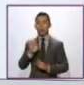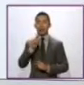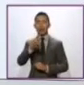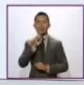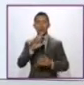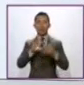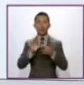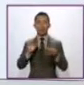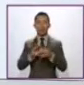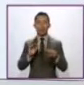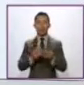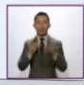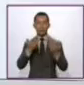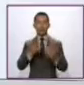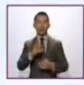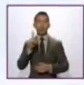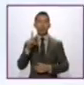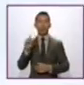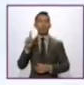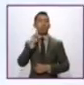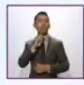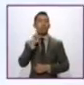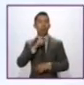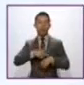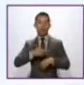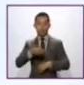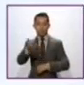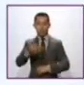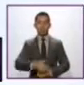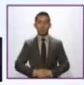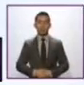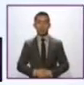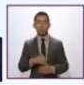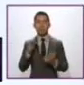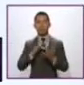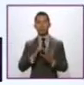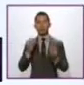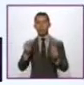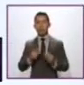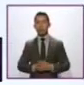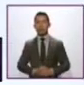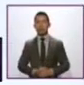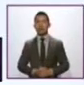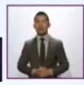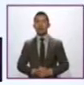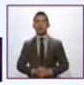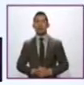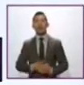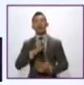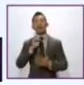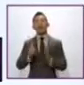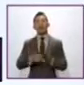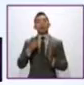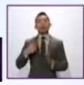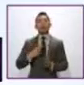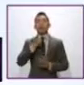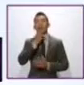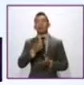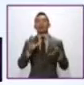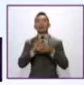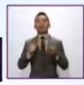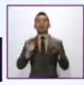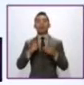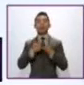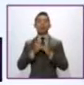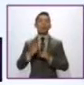la voz para esta réplica. Adelante, candidata, la escuchamos, corre su tiempo. Sí, gracias. Reiterar que en el